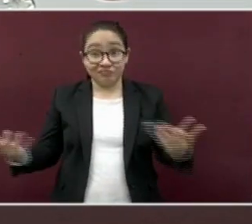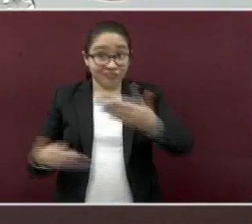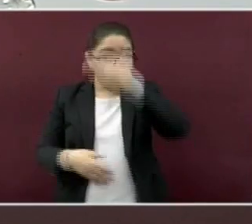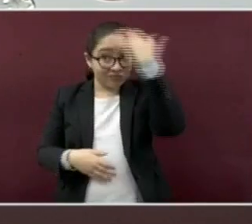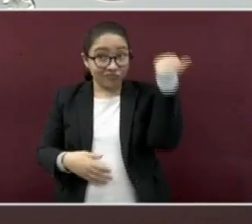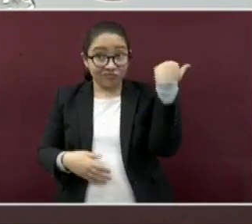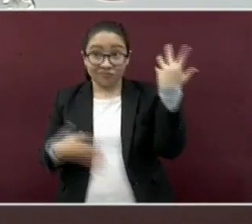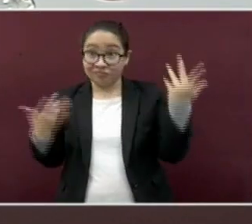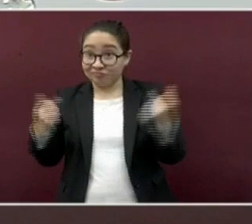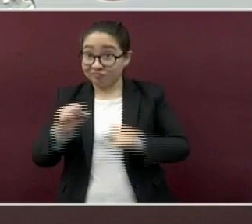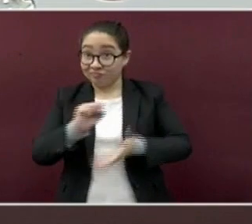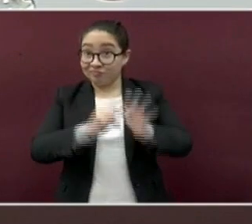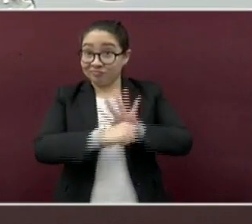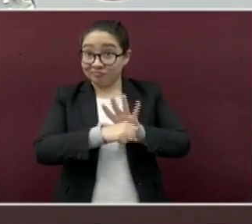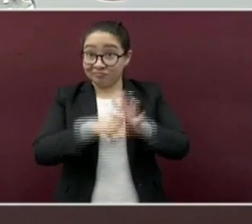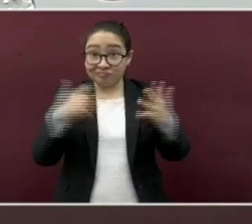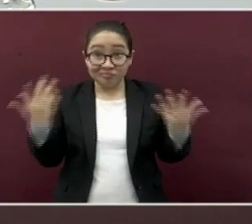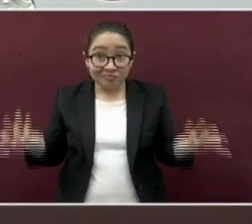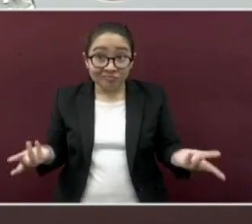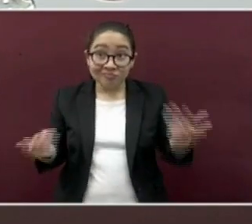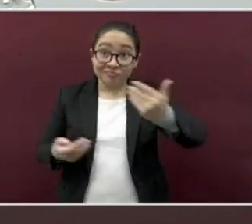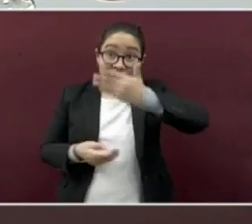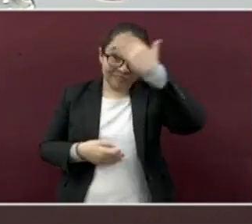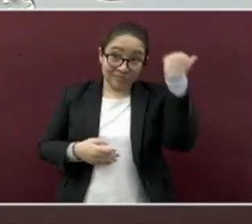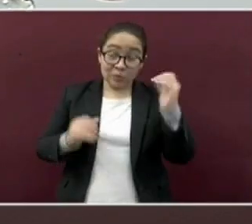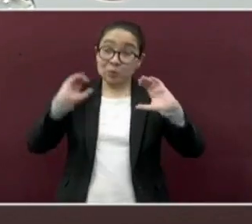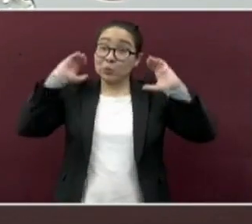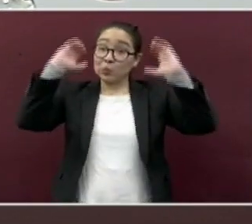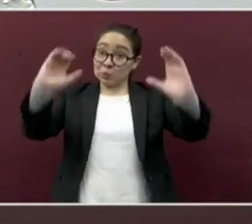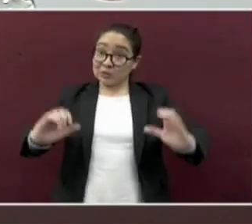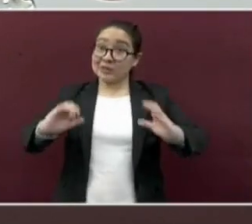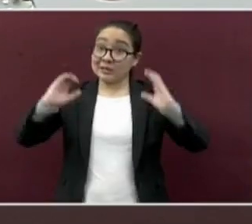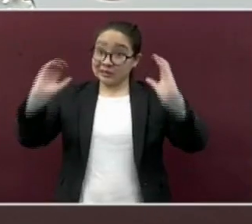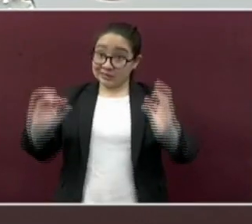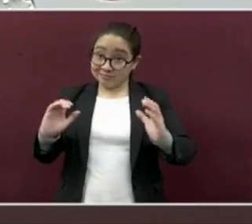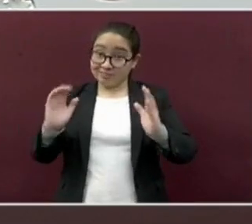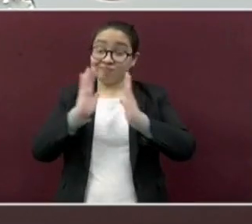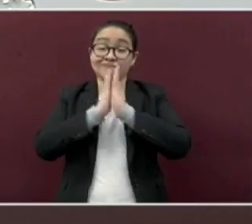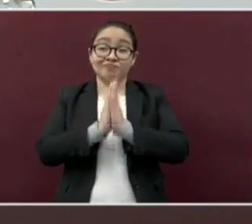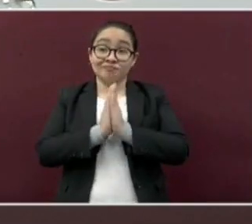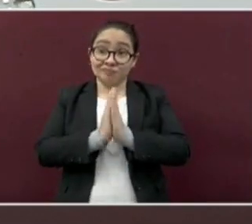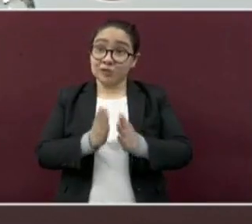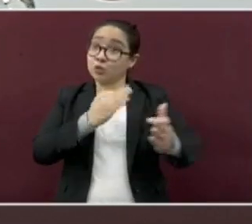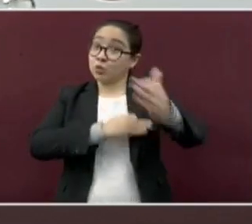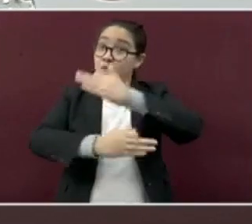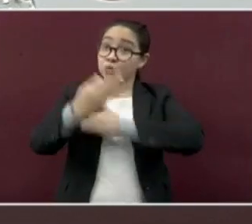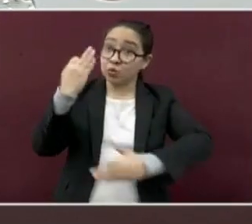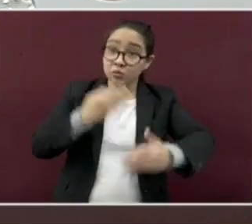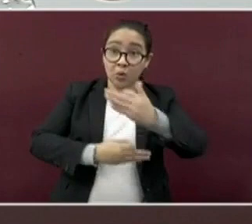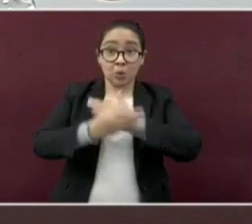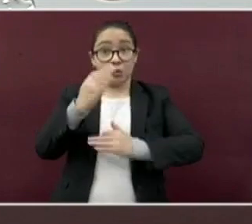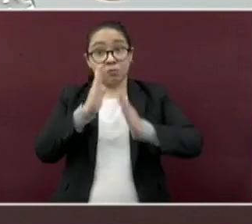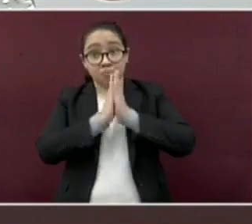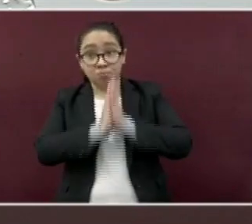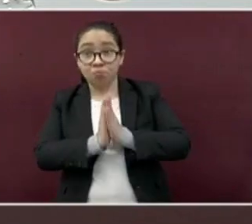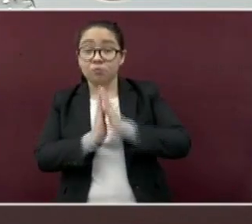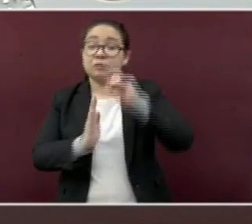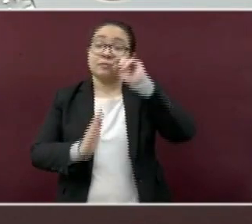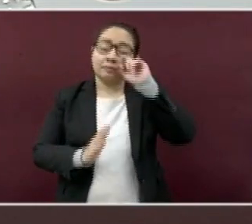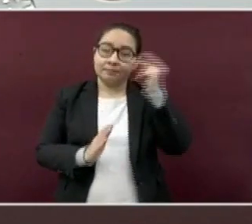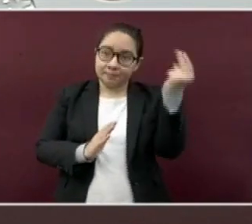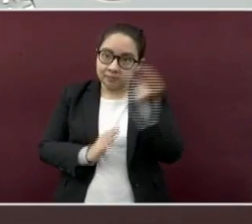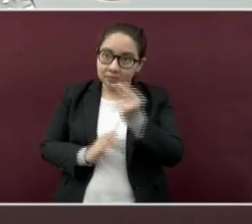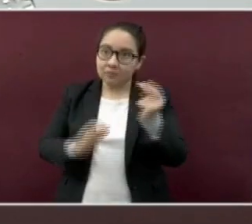vemos, coronavirus no sabemos, aguas. Hay que cuidarse, todos sin excepción.